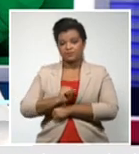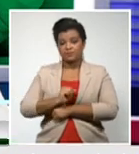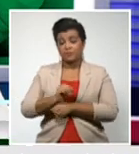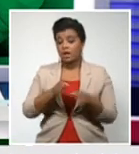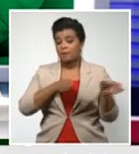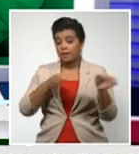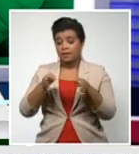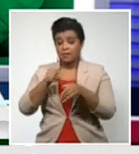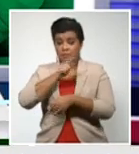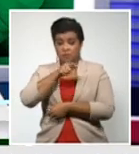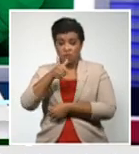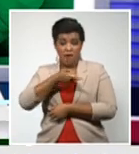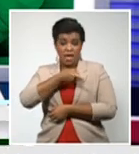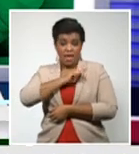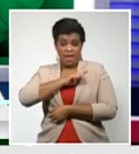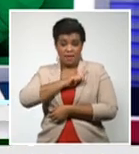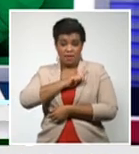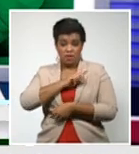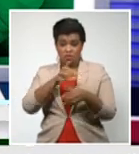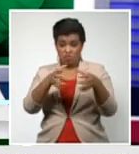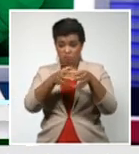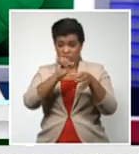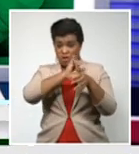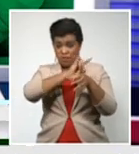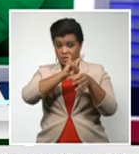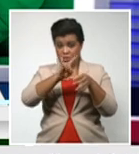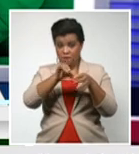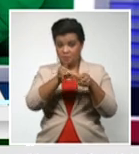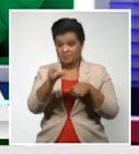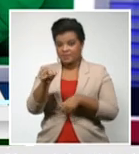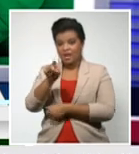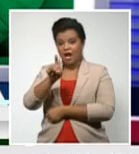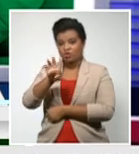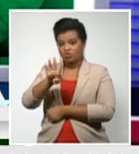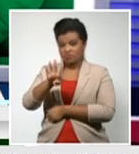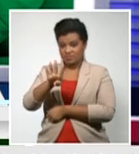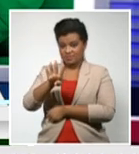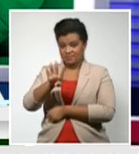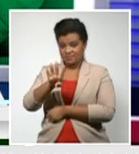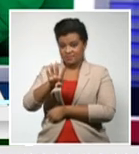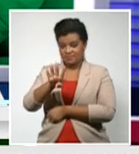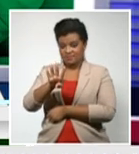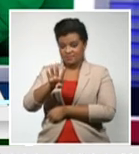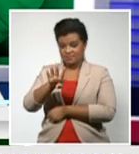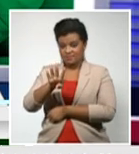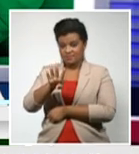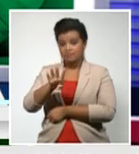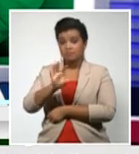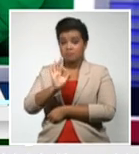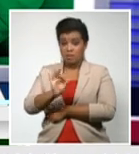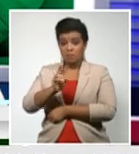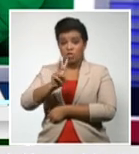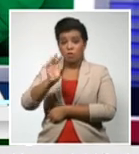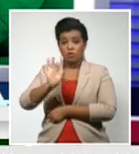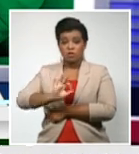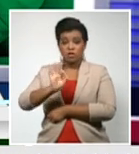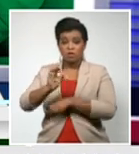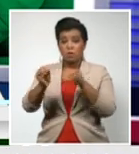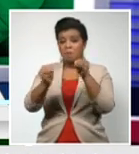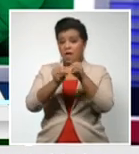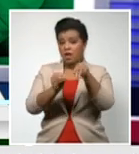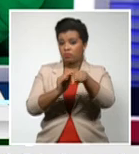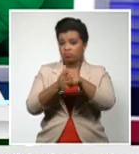ayer, como también dije ya, el 2% con fuente de infección en el